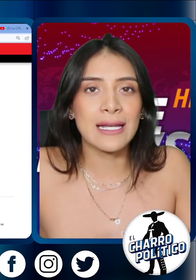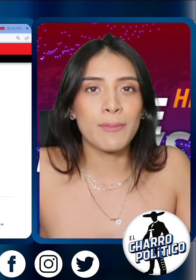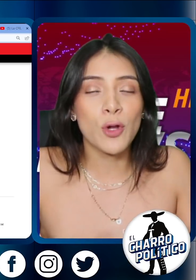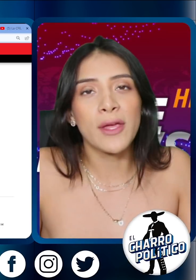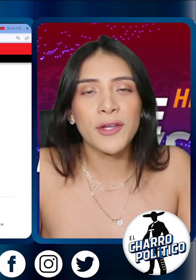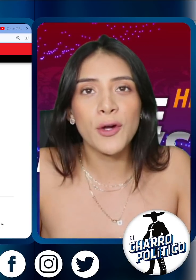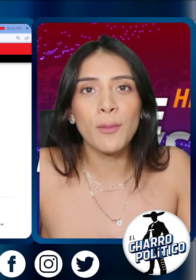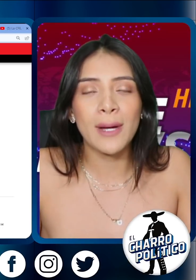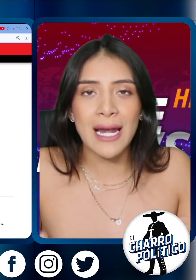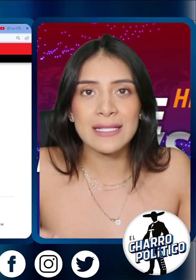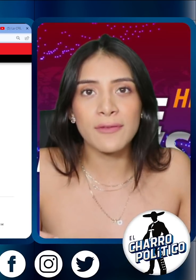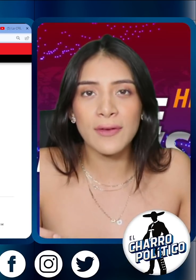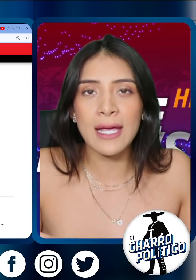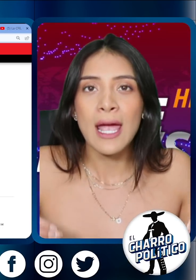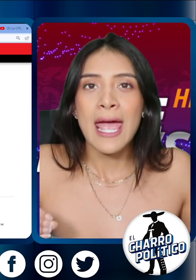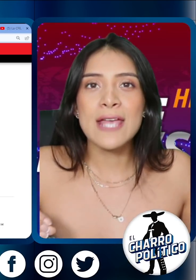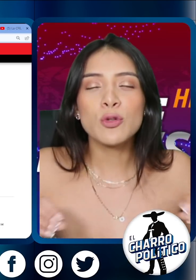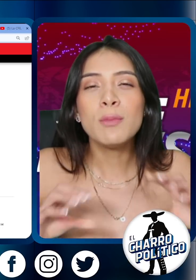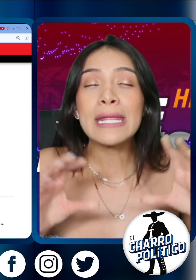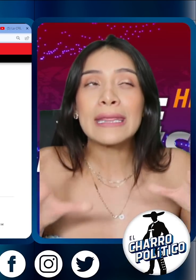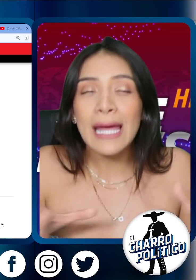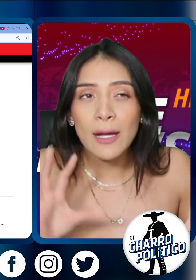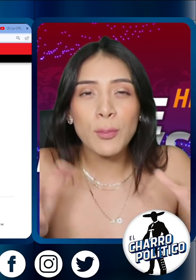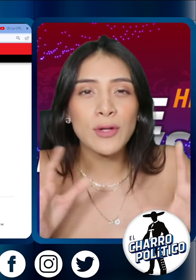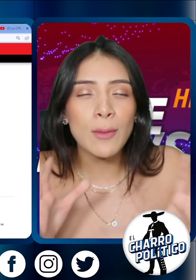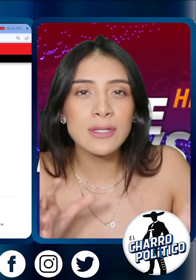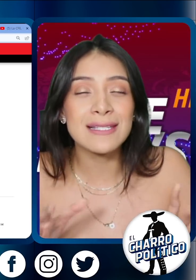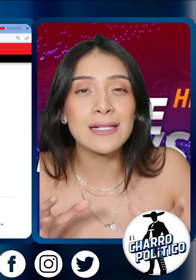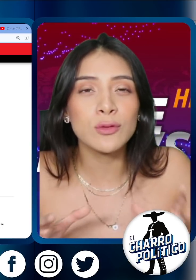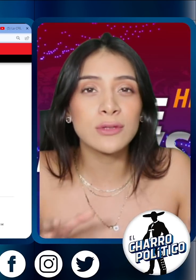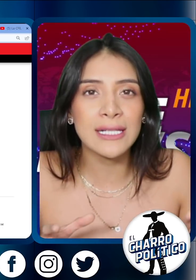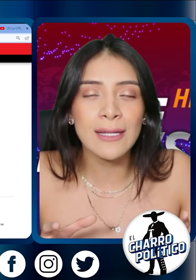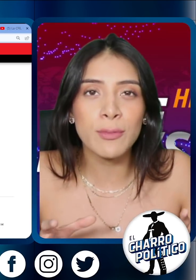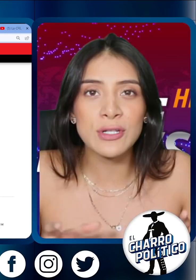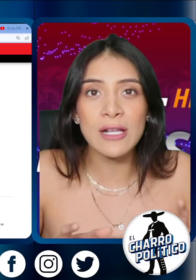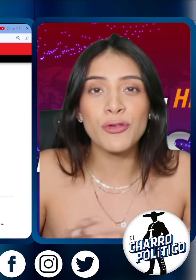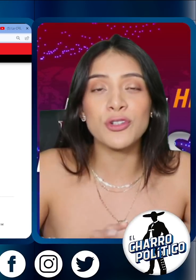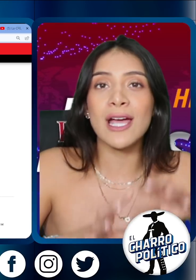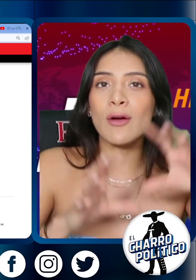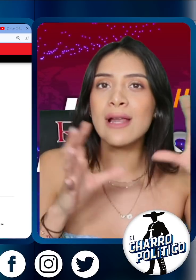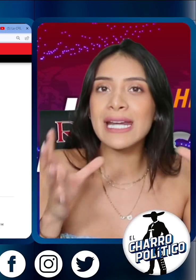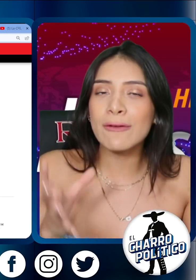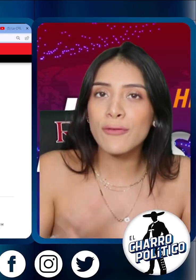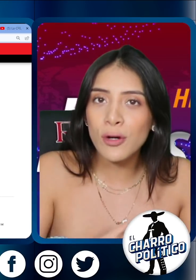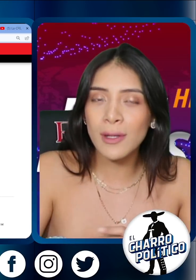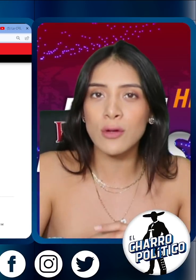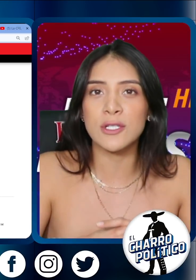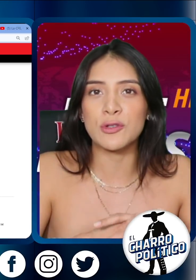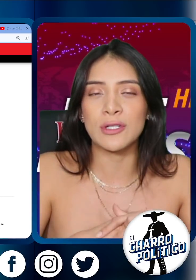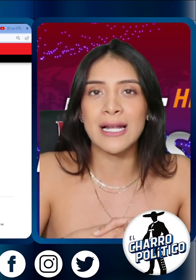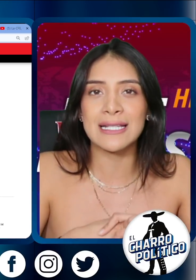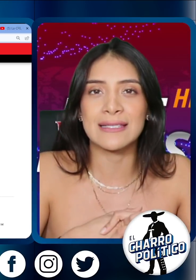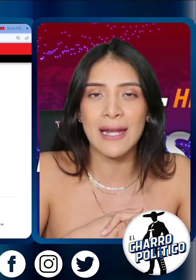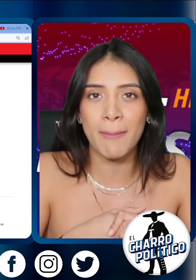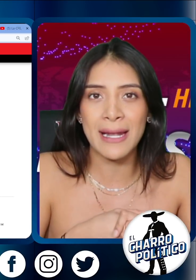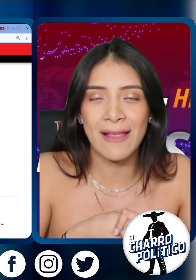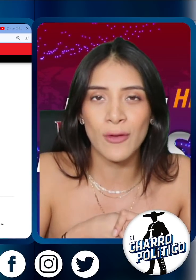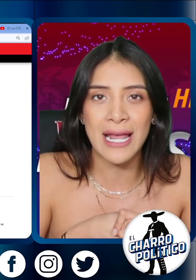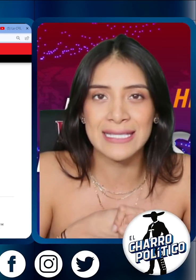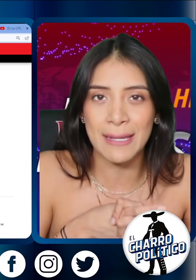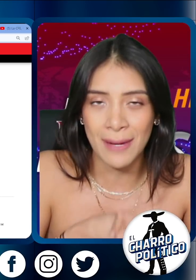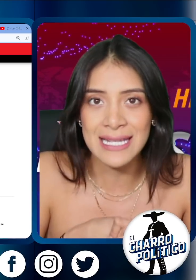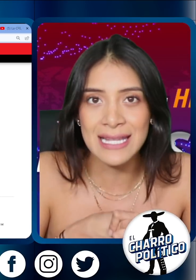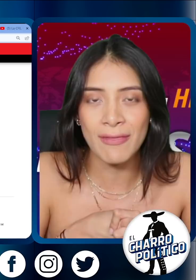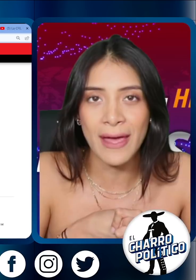se protegió para la CFE, es un blindaje, podríamos decir, de un 30%. Ya con la reforma constitucional que se estará peleando en